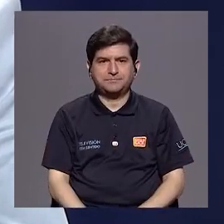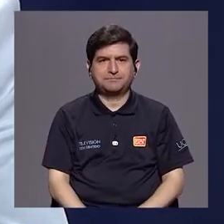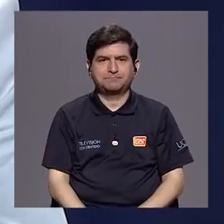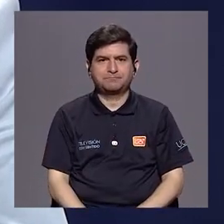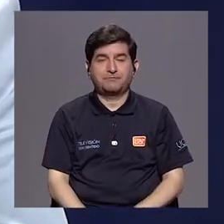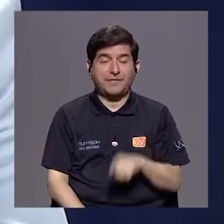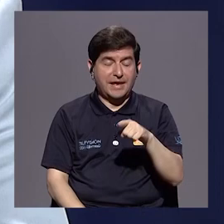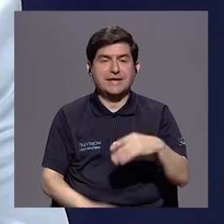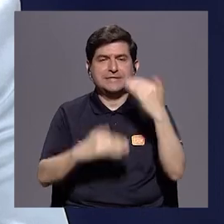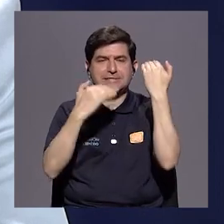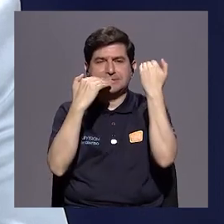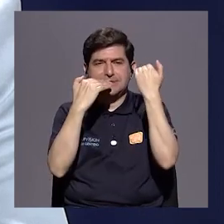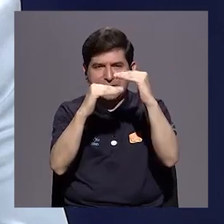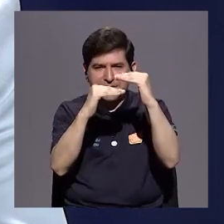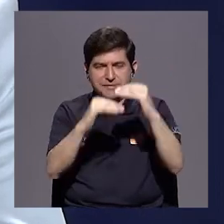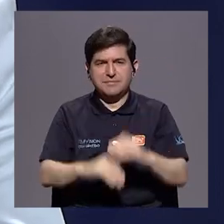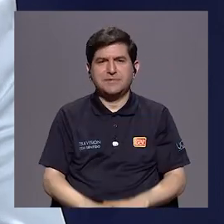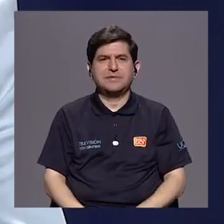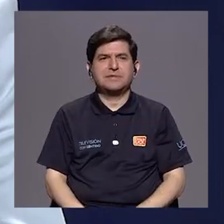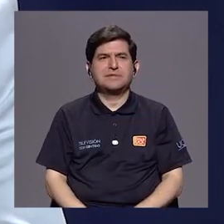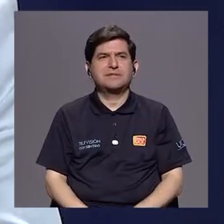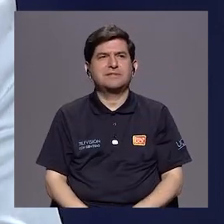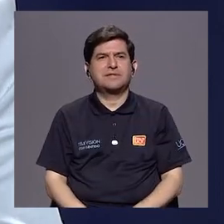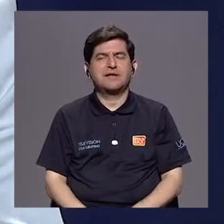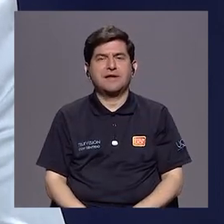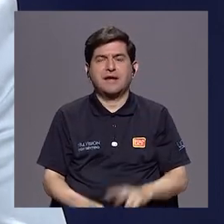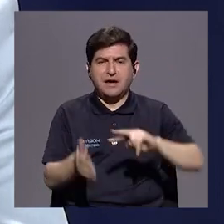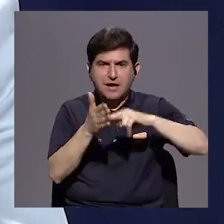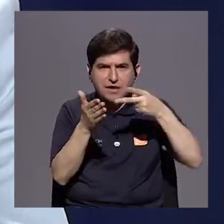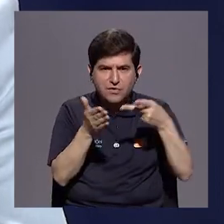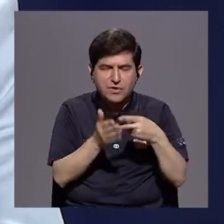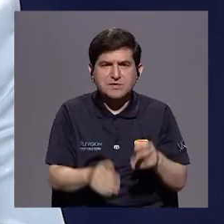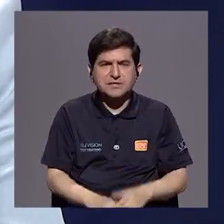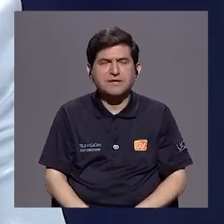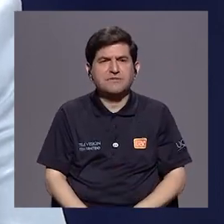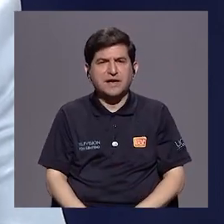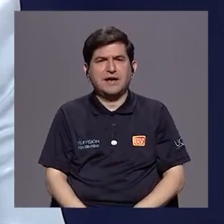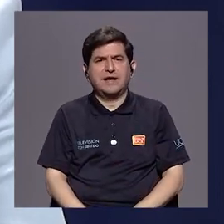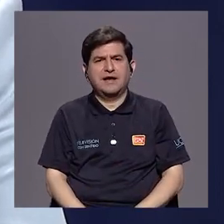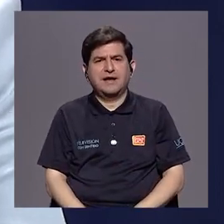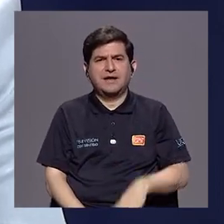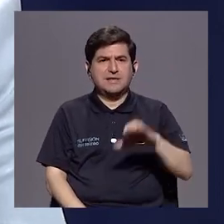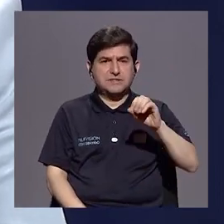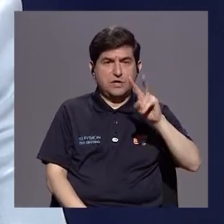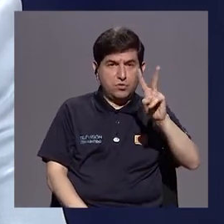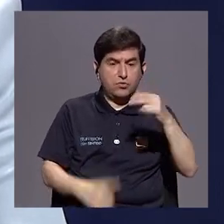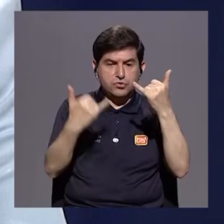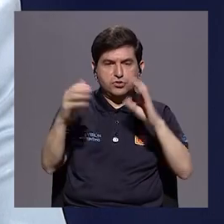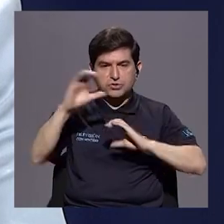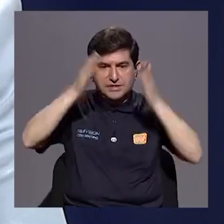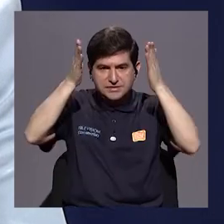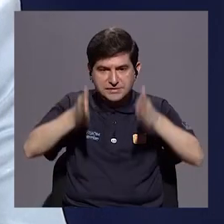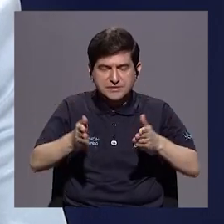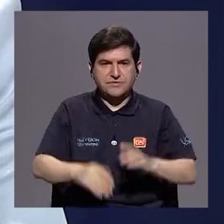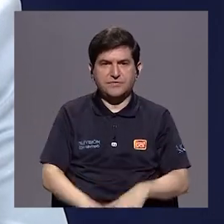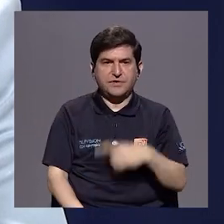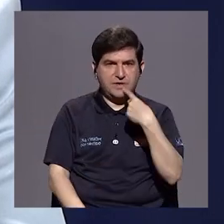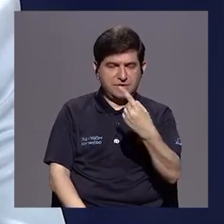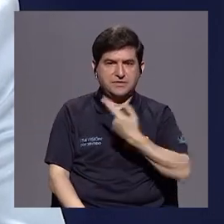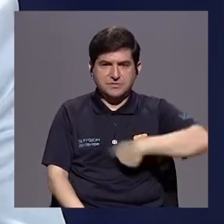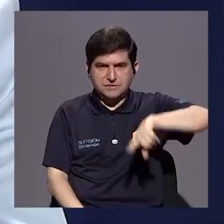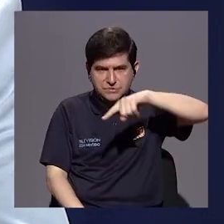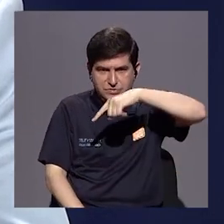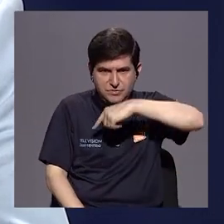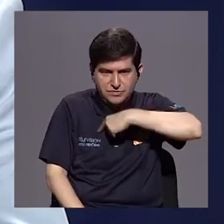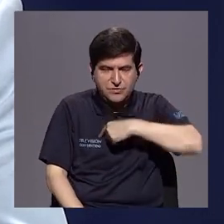límite por lo menos en términos de carbono por ejemplo ya algunos científicos dicen que estamos llegando